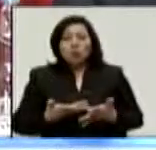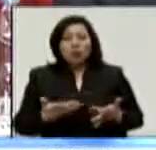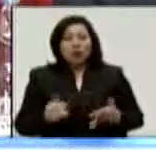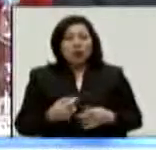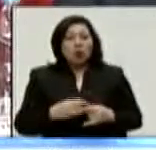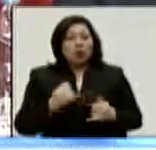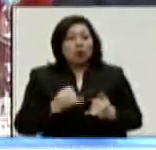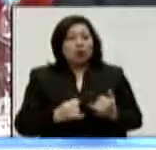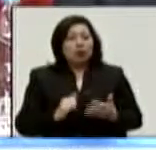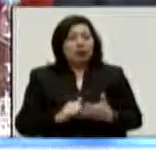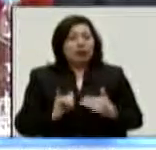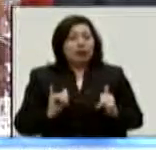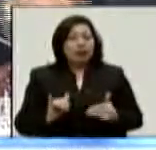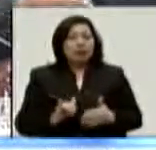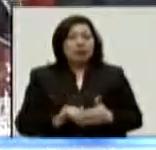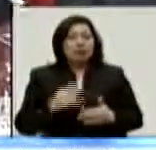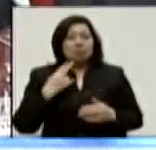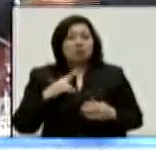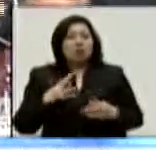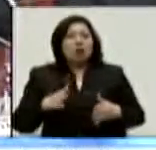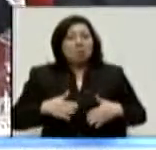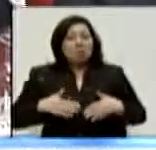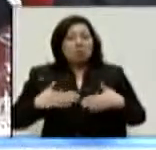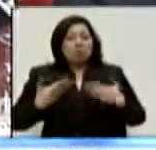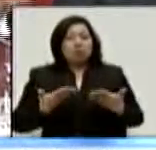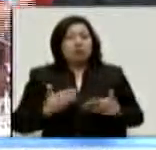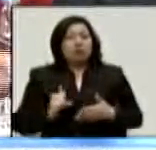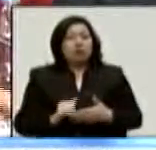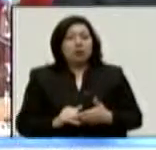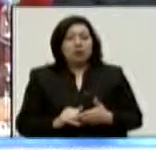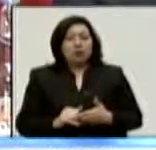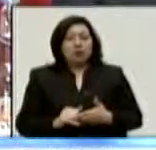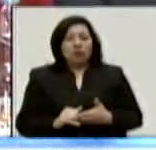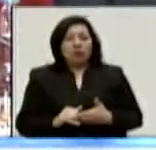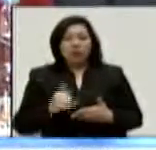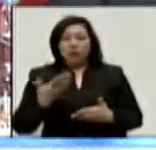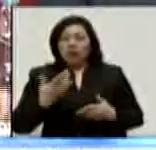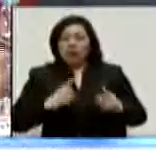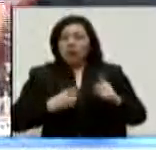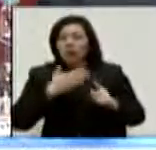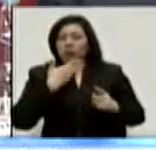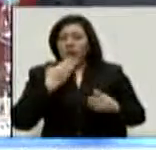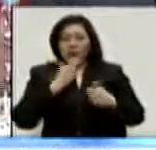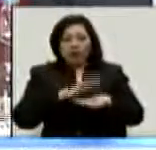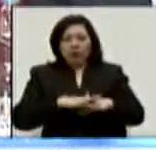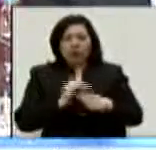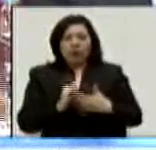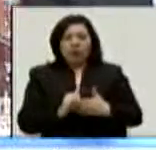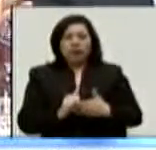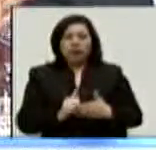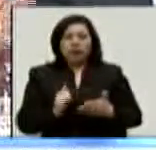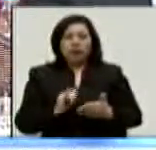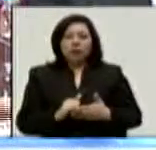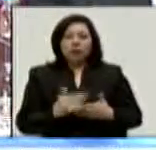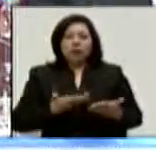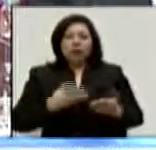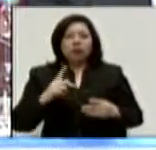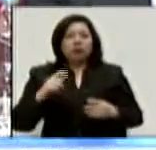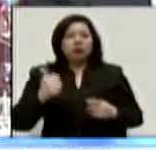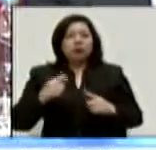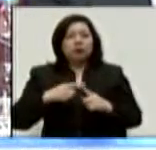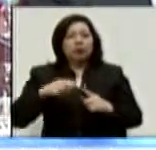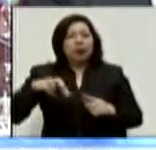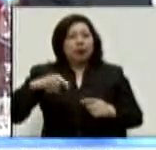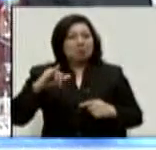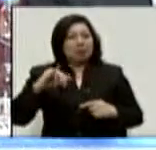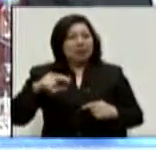Lo último que dejé, veamos la posibilidad, aunque sea que haya algún mejor tratamiento por la plataforma. Se quedó en camino,